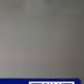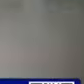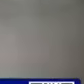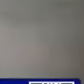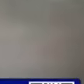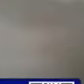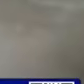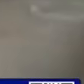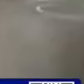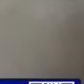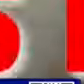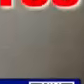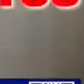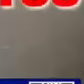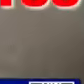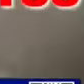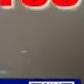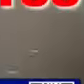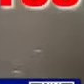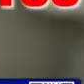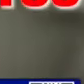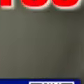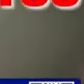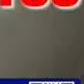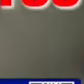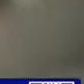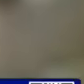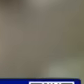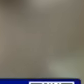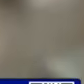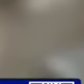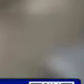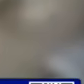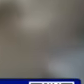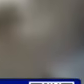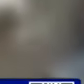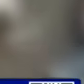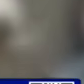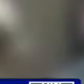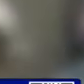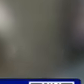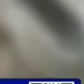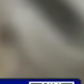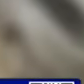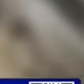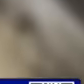Llueve en La Paz e inmediatamente se sienten los efectos.